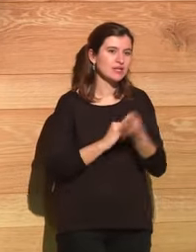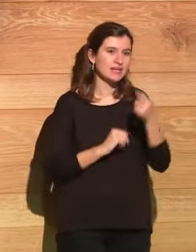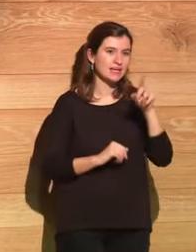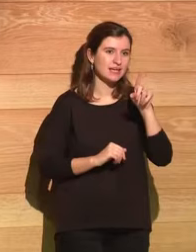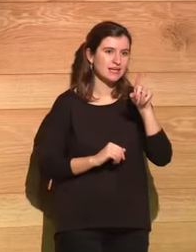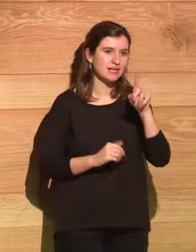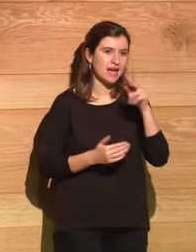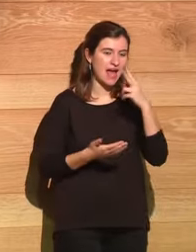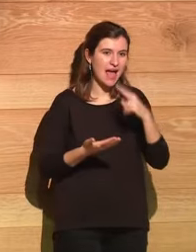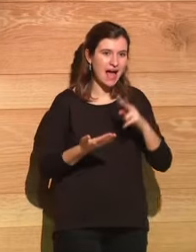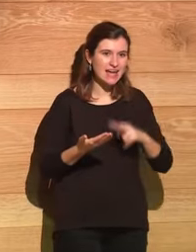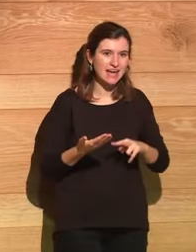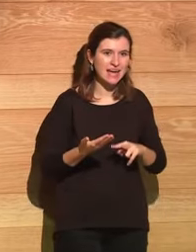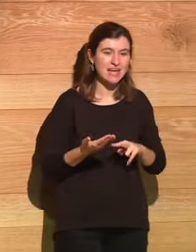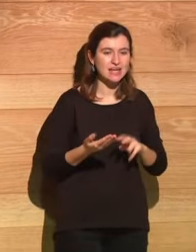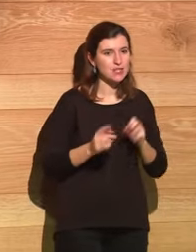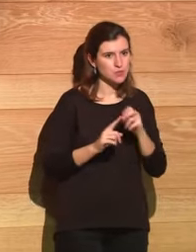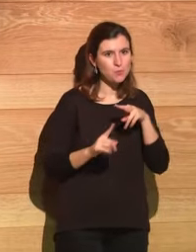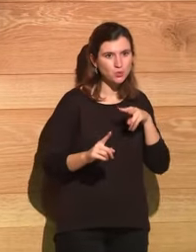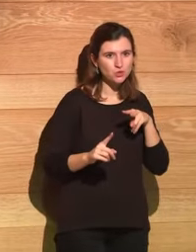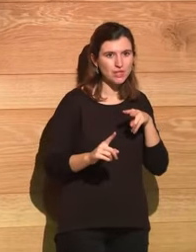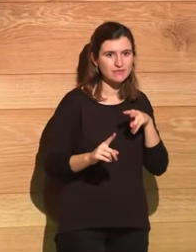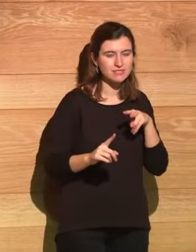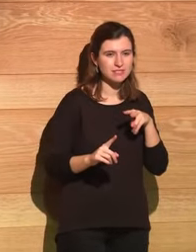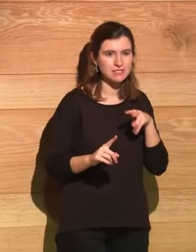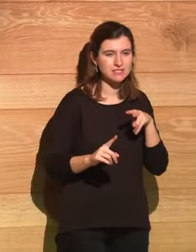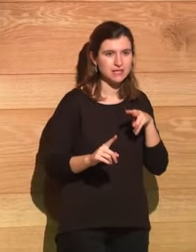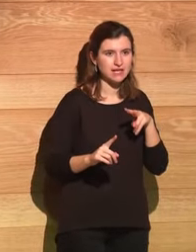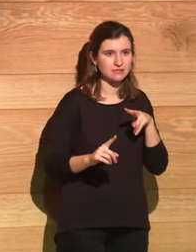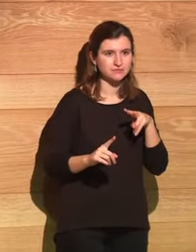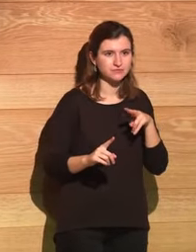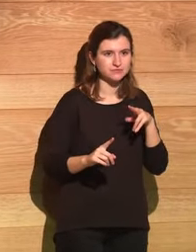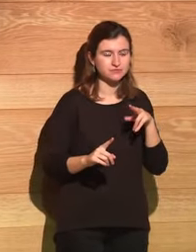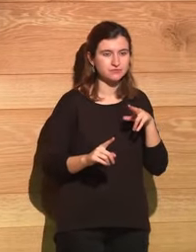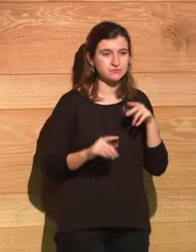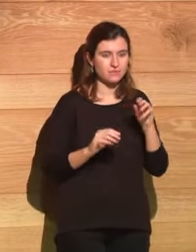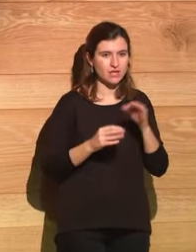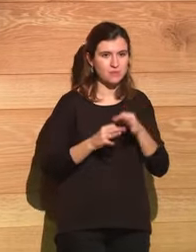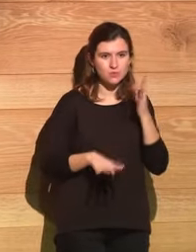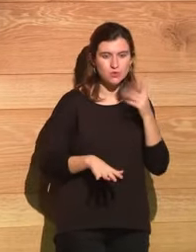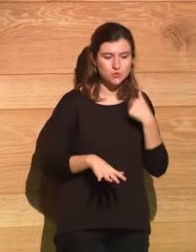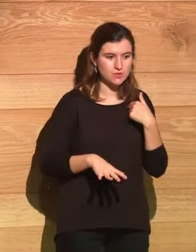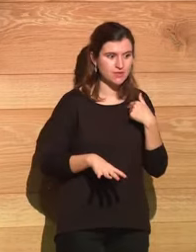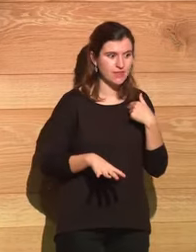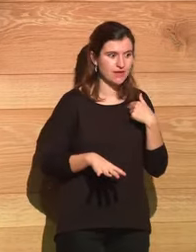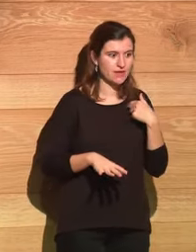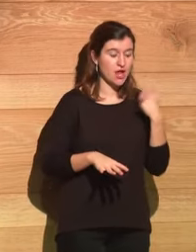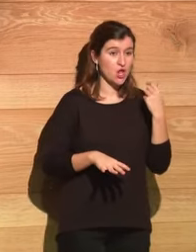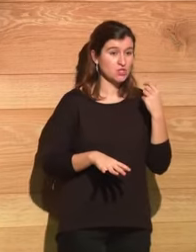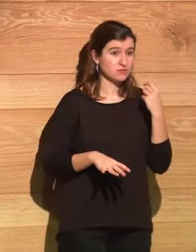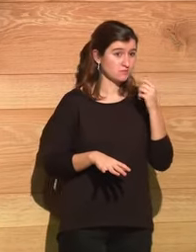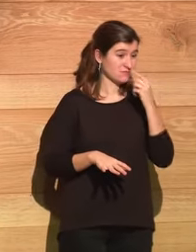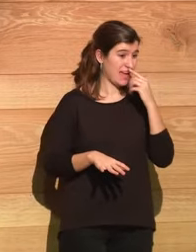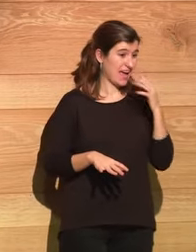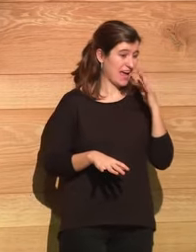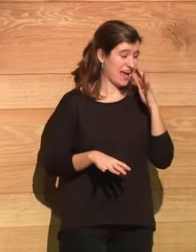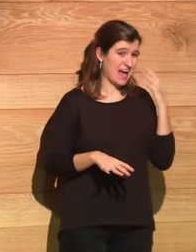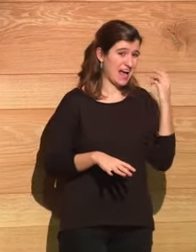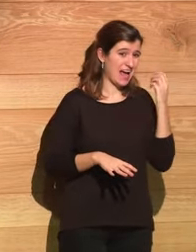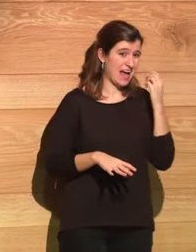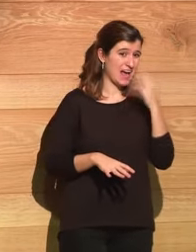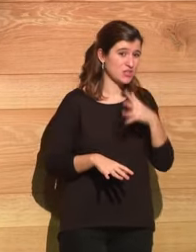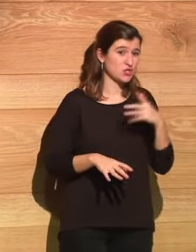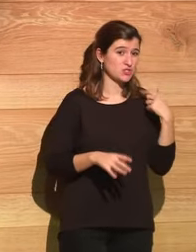y que lo tenemos que leer también desde ahí, ¿no? Desde cómo, por suerte, también los años que han pasado desde la escritura